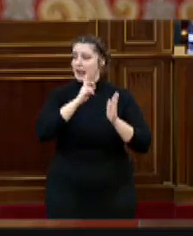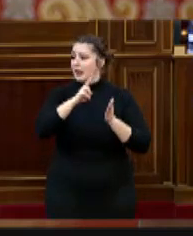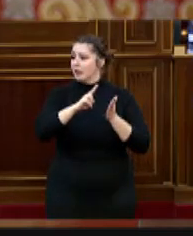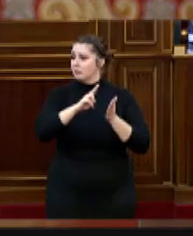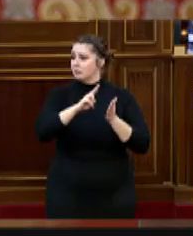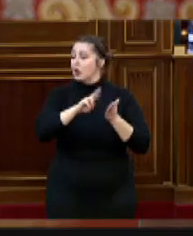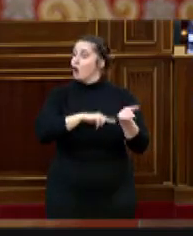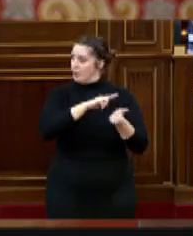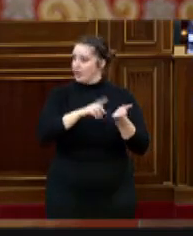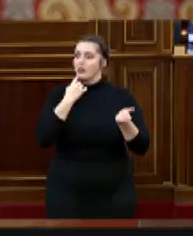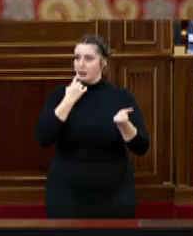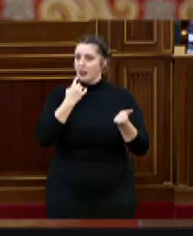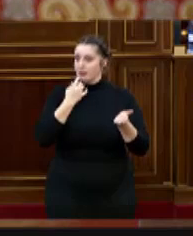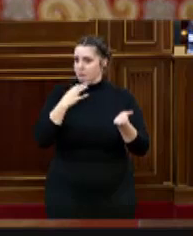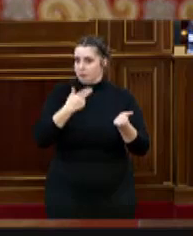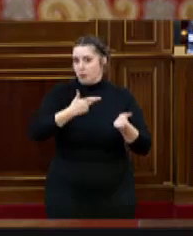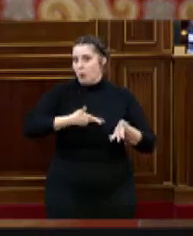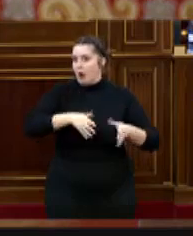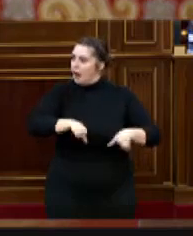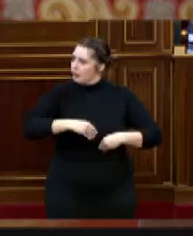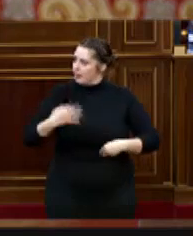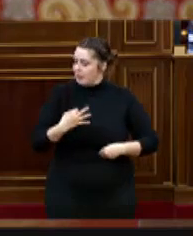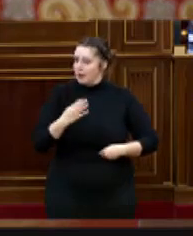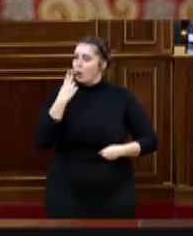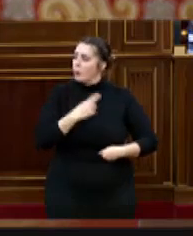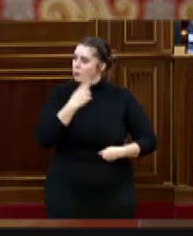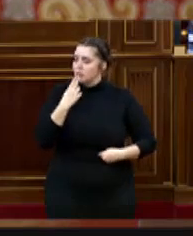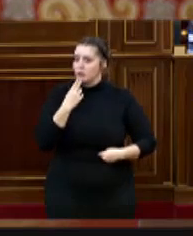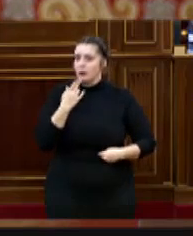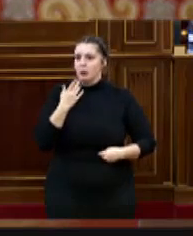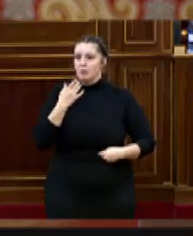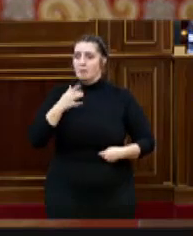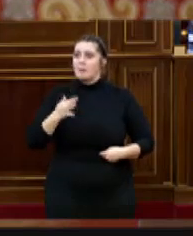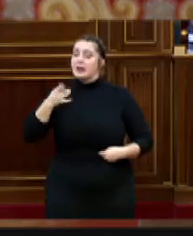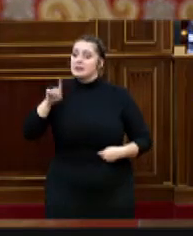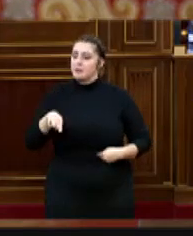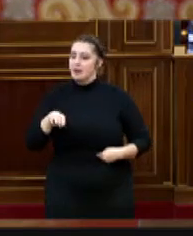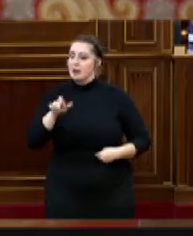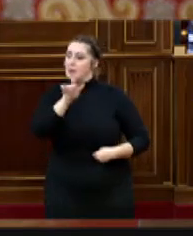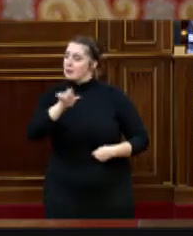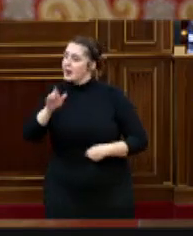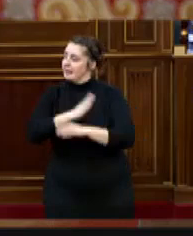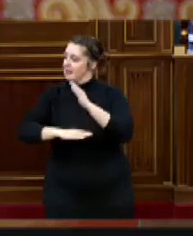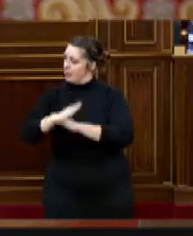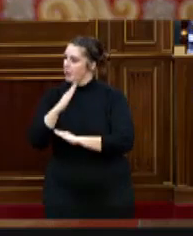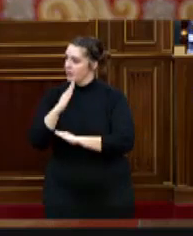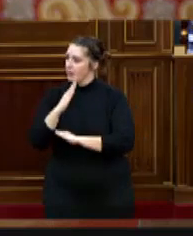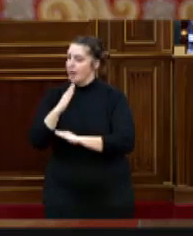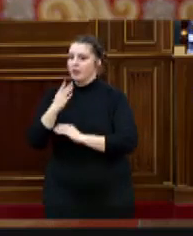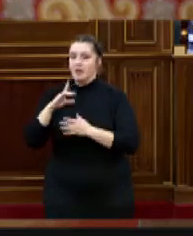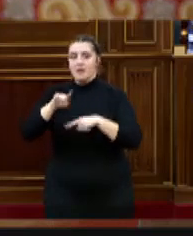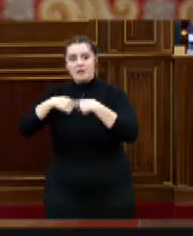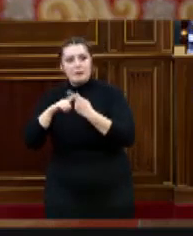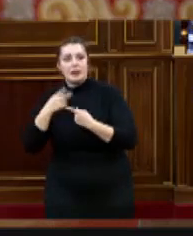convención de Nueva York están en el ámbito y en el entorno de las personas con discapacidad como son las familias